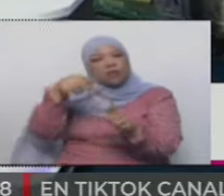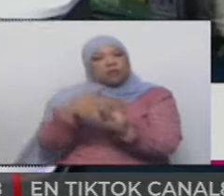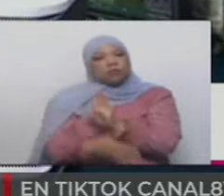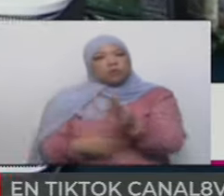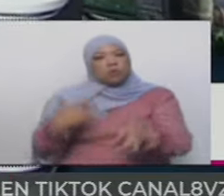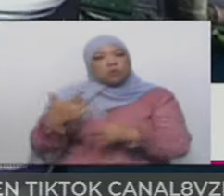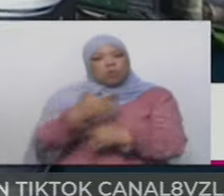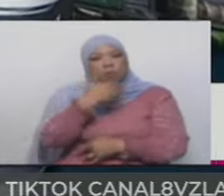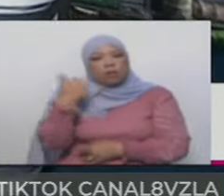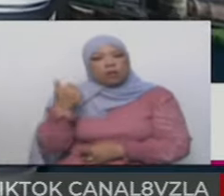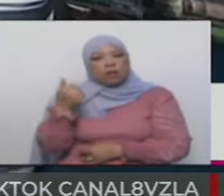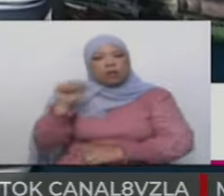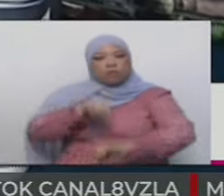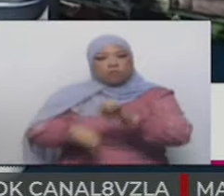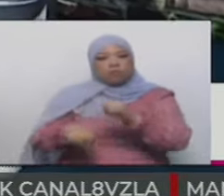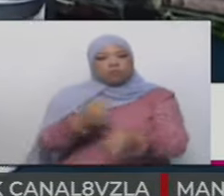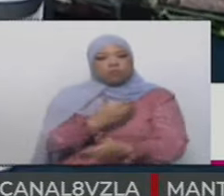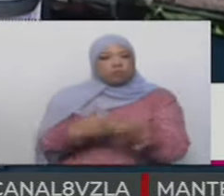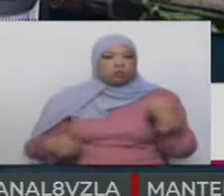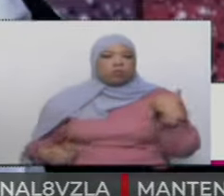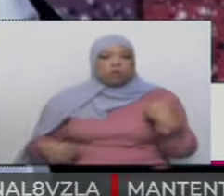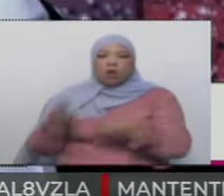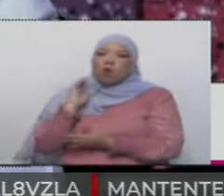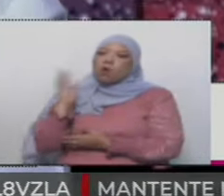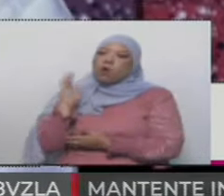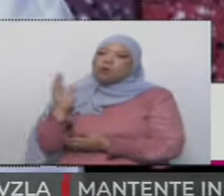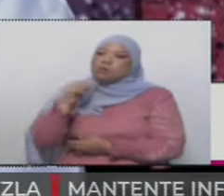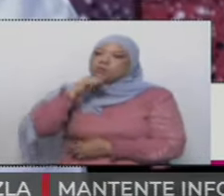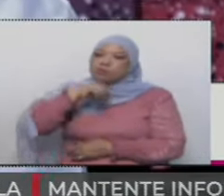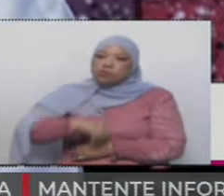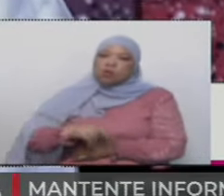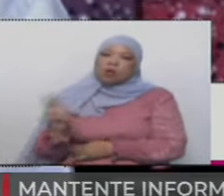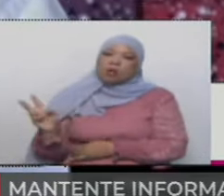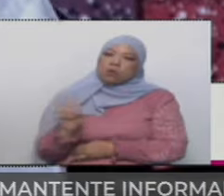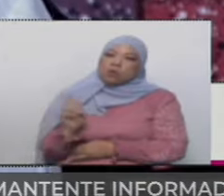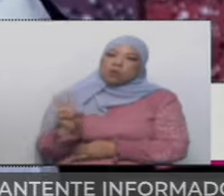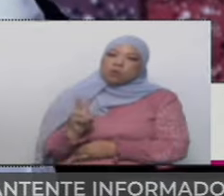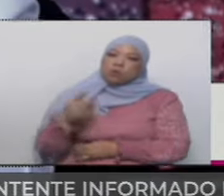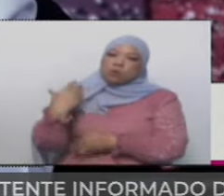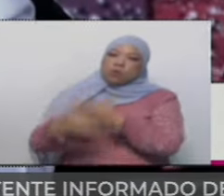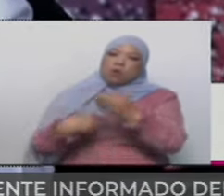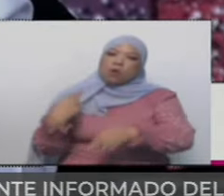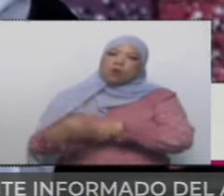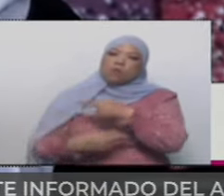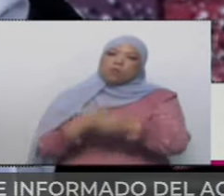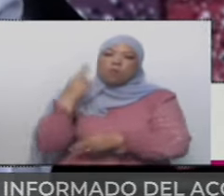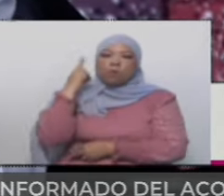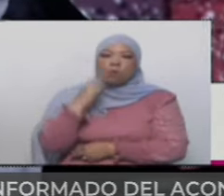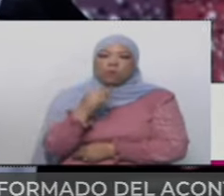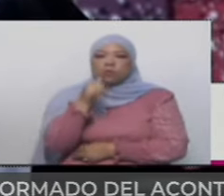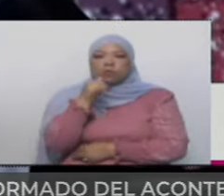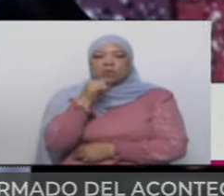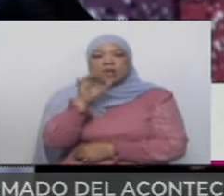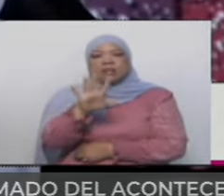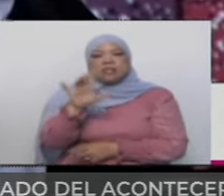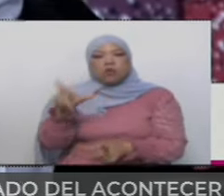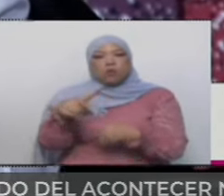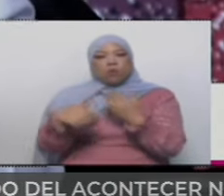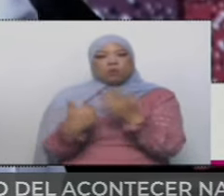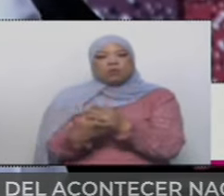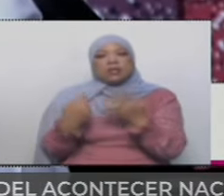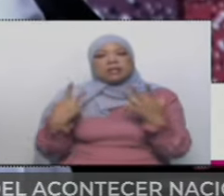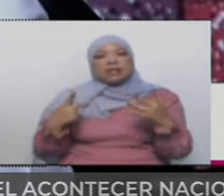donde nosotros, presidente, en el marco del Congreso Histórico de la Revolución Bolivariana, las cinco generaciones, las